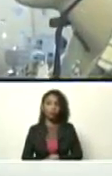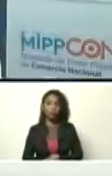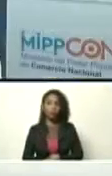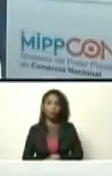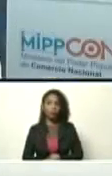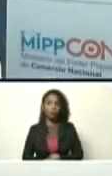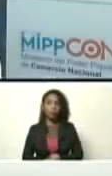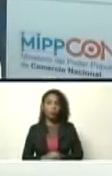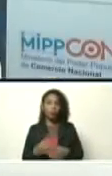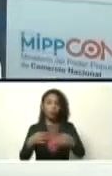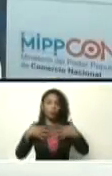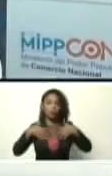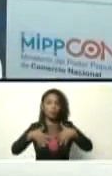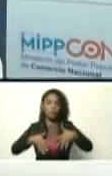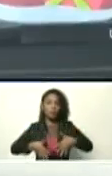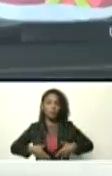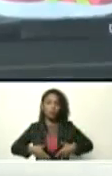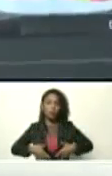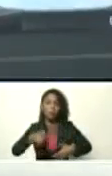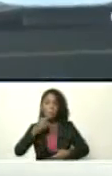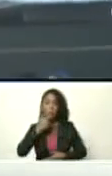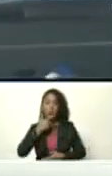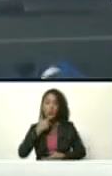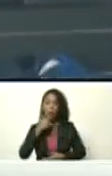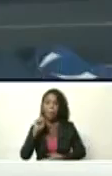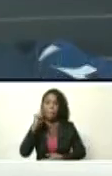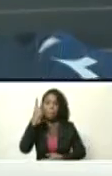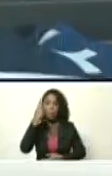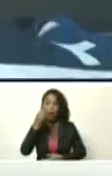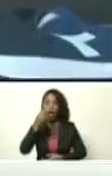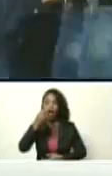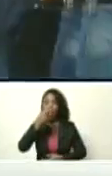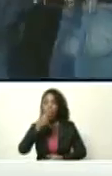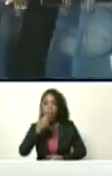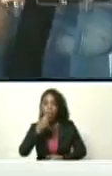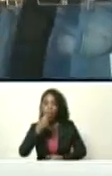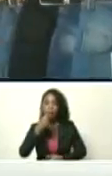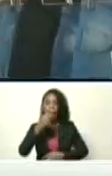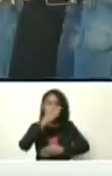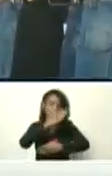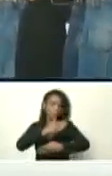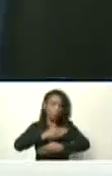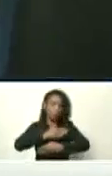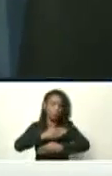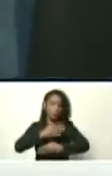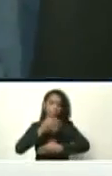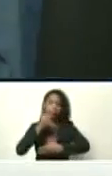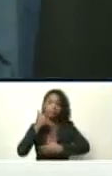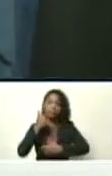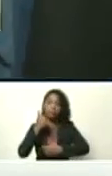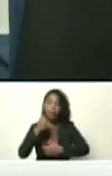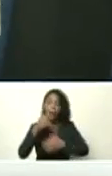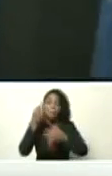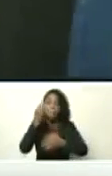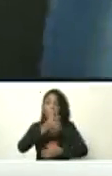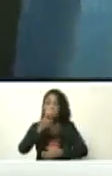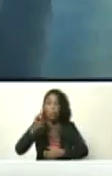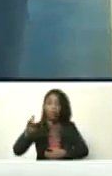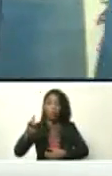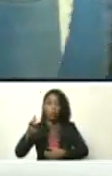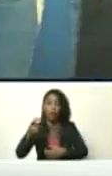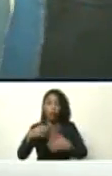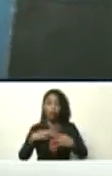vestidos bien bonitos para primera comunión, bautizo, ¿verdad? La gente se viste elegante en